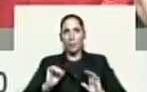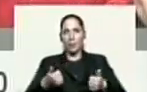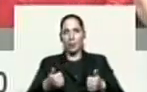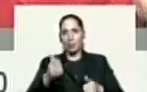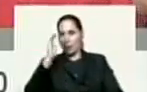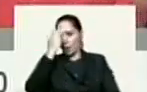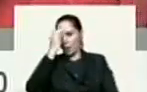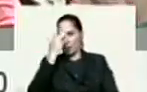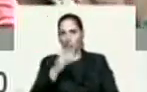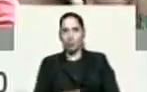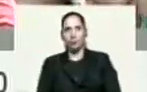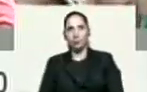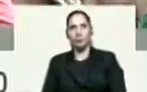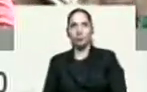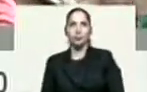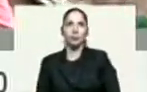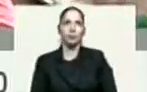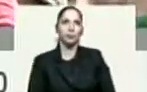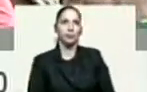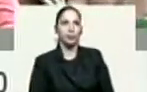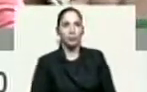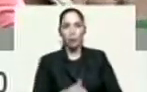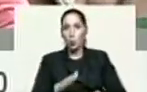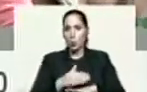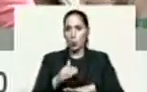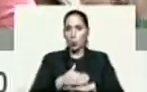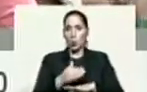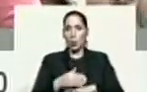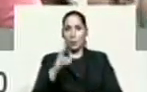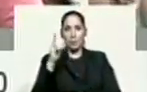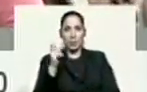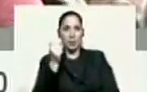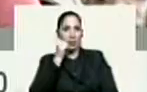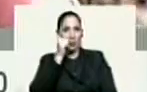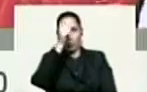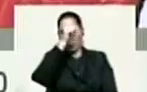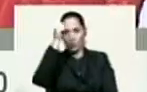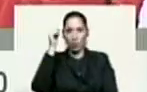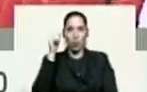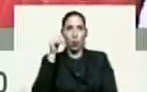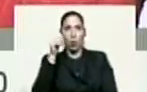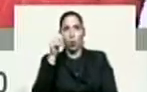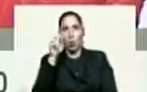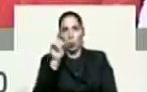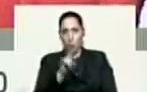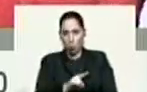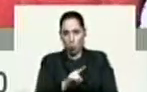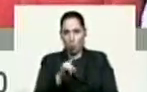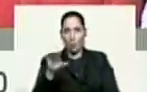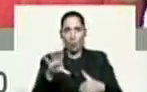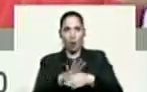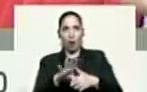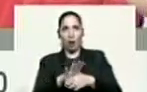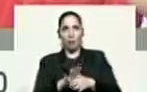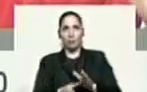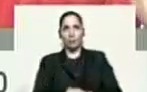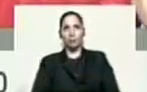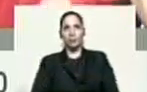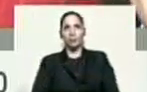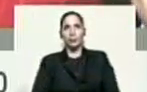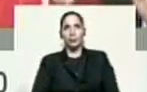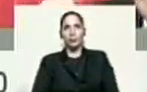ya. Jueves, viernes, sábado, domingo, lunes y martes.